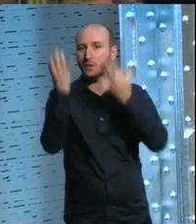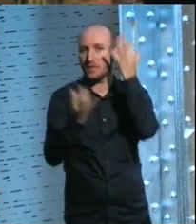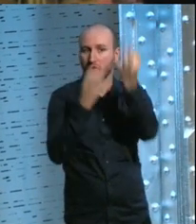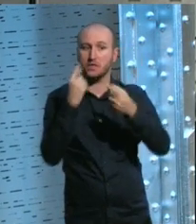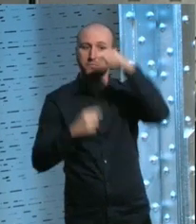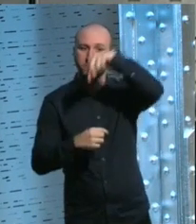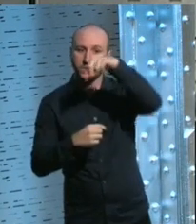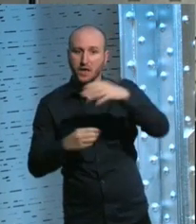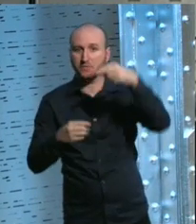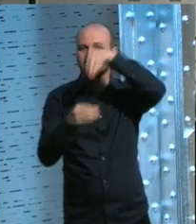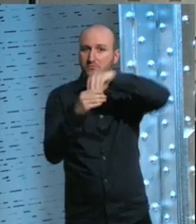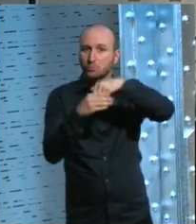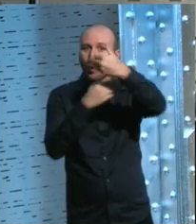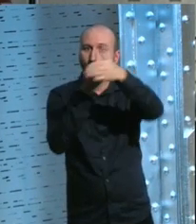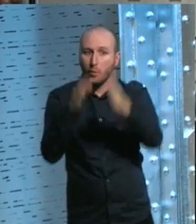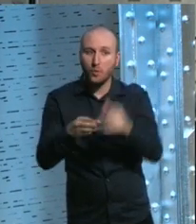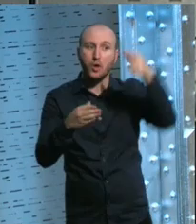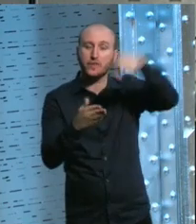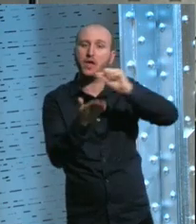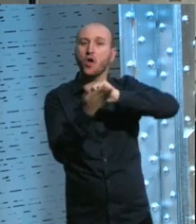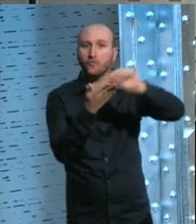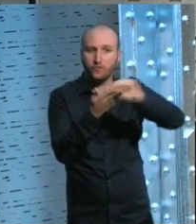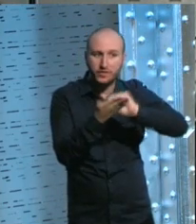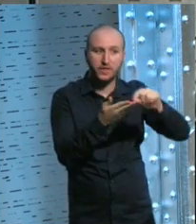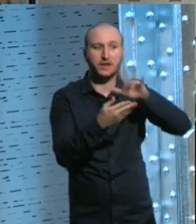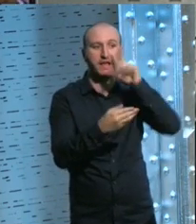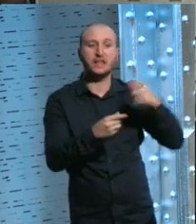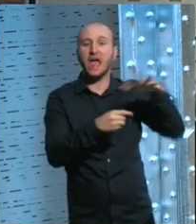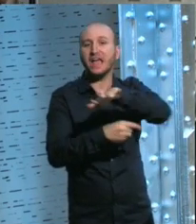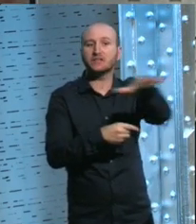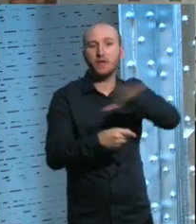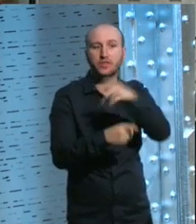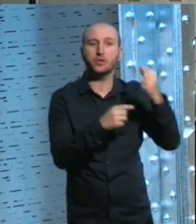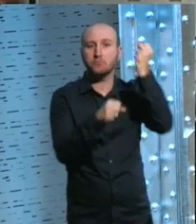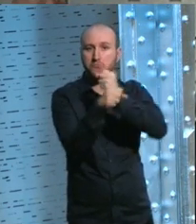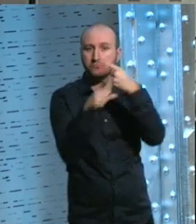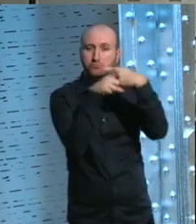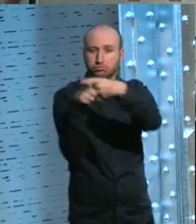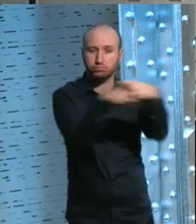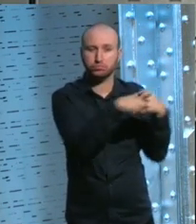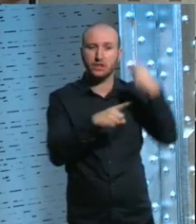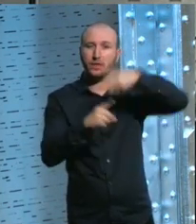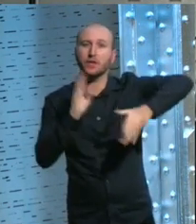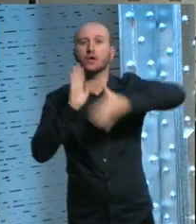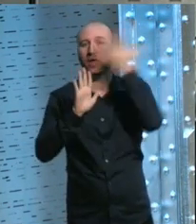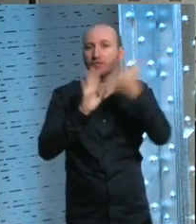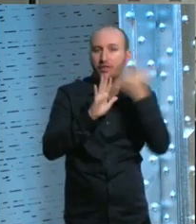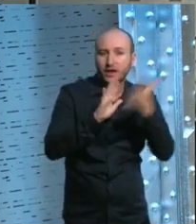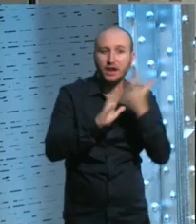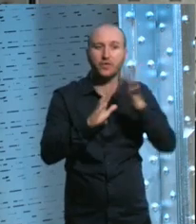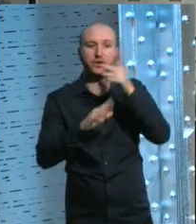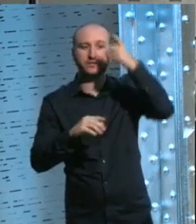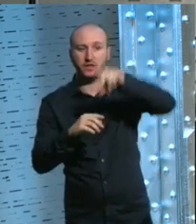uno tiene el cubículo, la oficina, el espacio de coworking, los aceleradores y incubadores que pueden ser